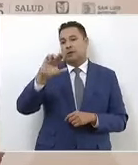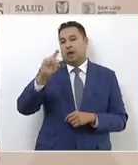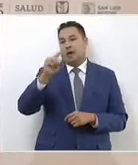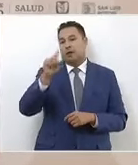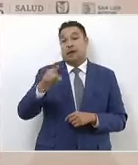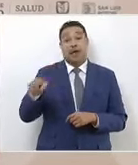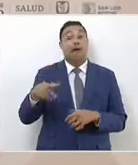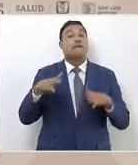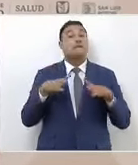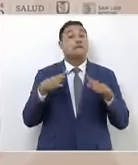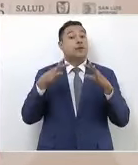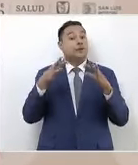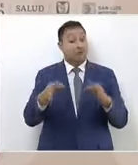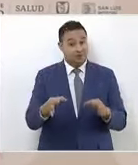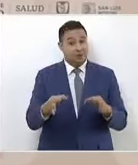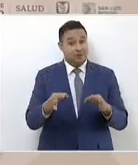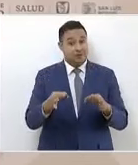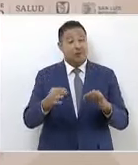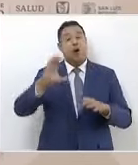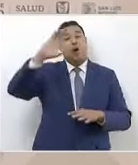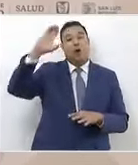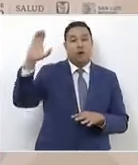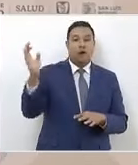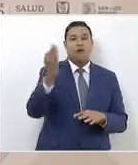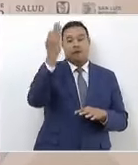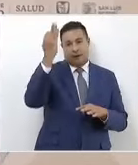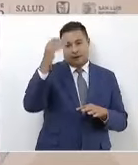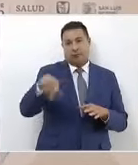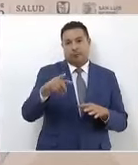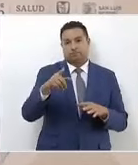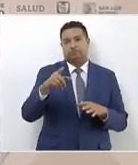fundador de la Confederación Nacional Campesina,